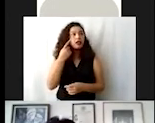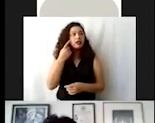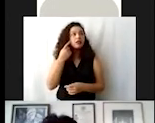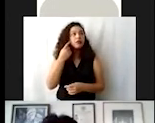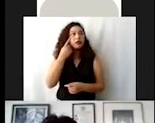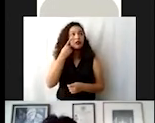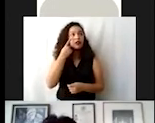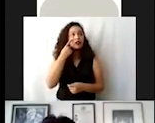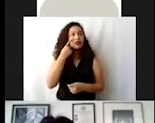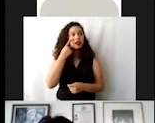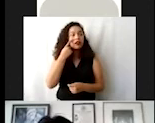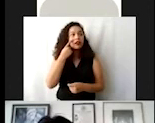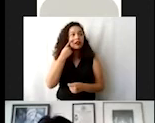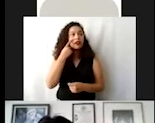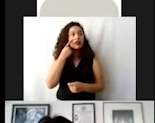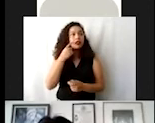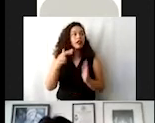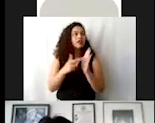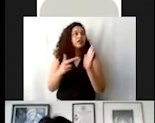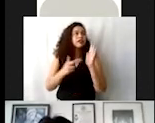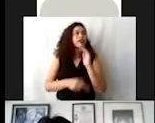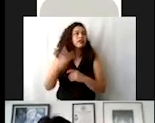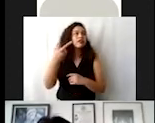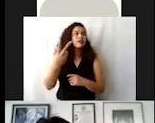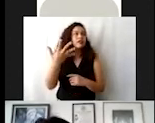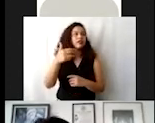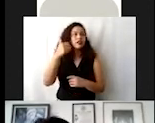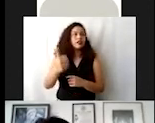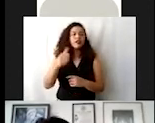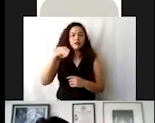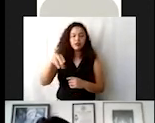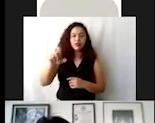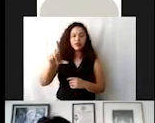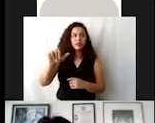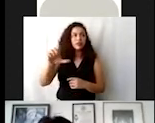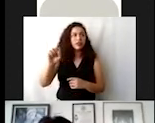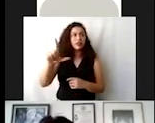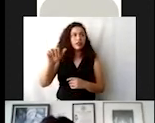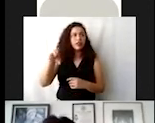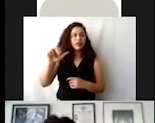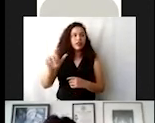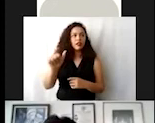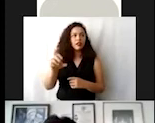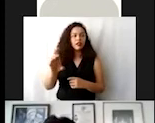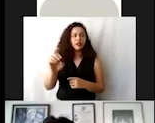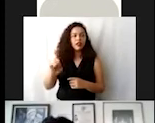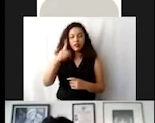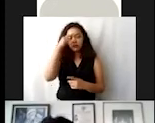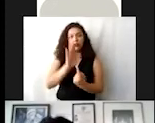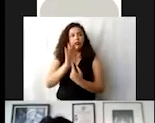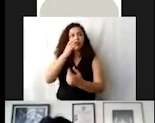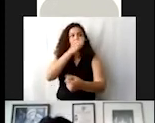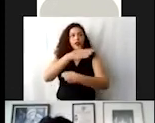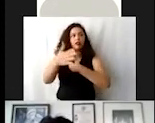la regla 2, 5 y 6 de la resolución miscelánea que nos señala el reglamento en cuanto a la presentación de avisos,